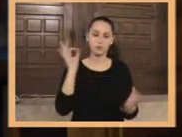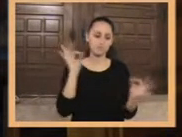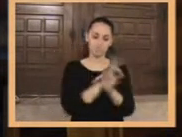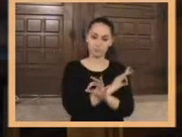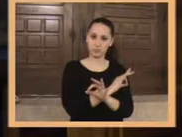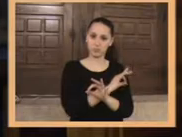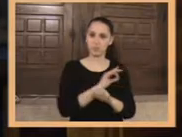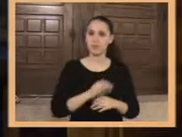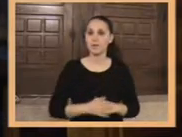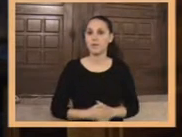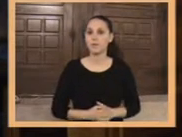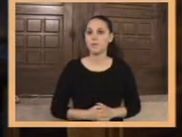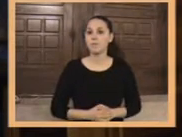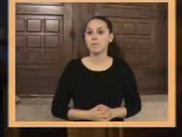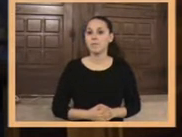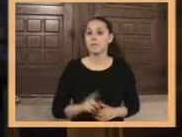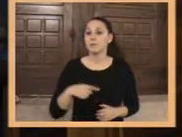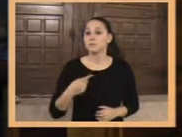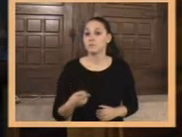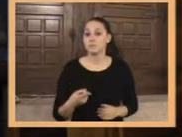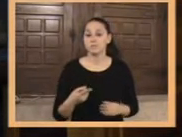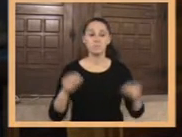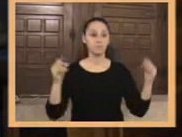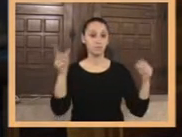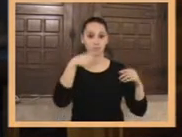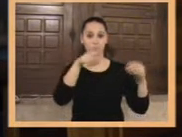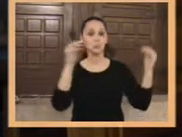llegar a algún acuerdo. Llegar a algún acuerdo porque